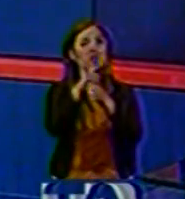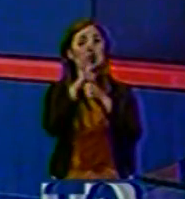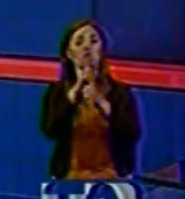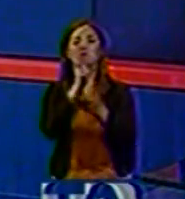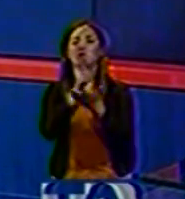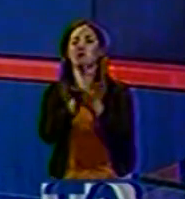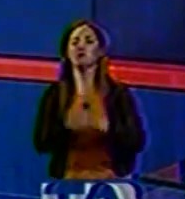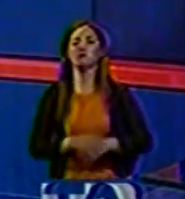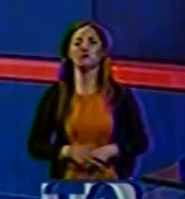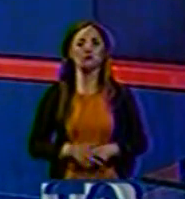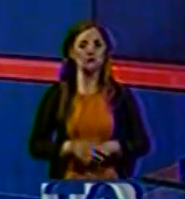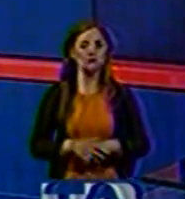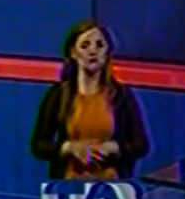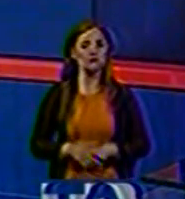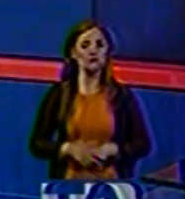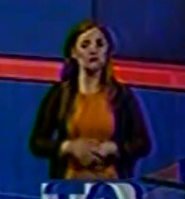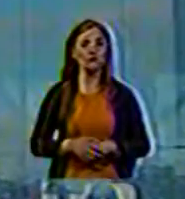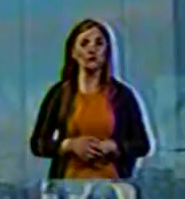preocupados por esta situación.